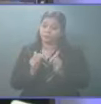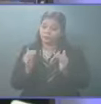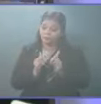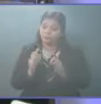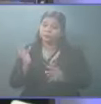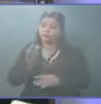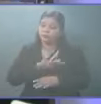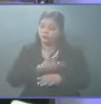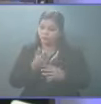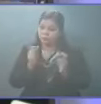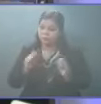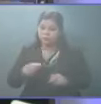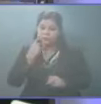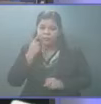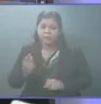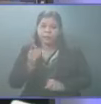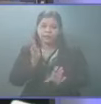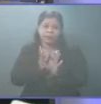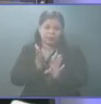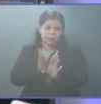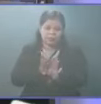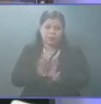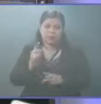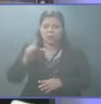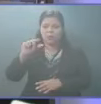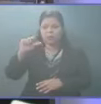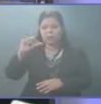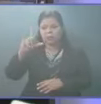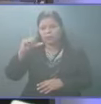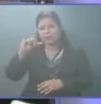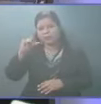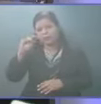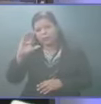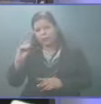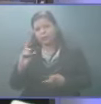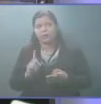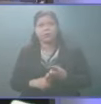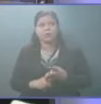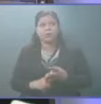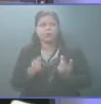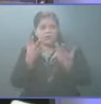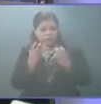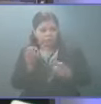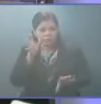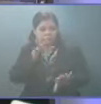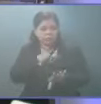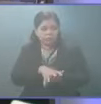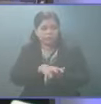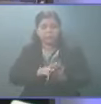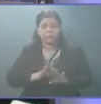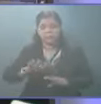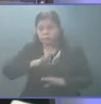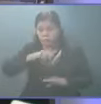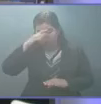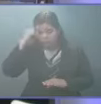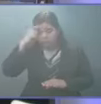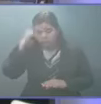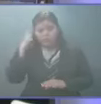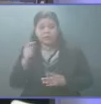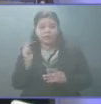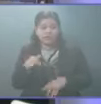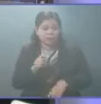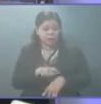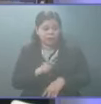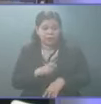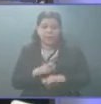pueden entrar los psicólogos clínicos que quieran involucrarse en la labor del adulto mayor y es también a